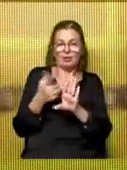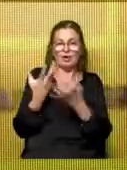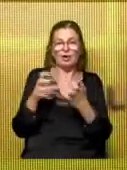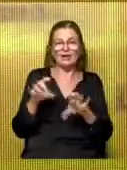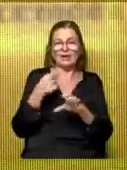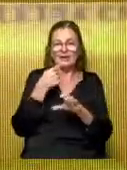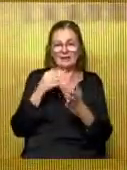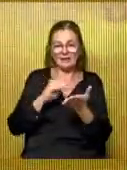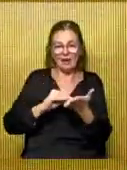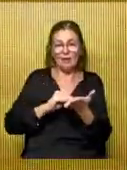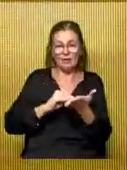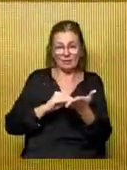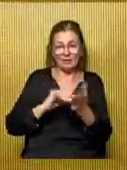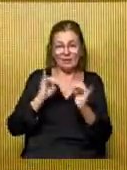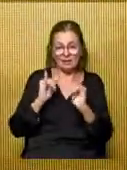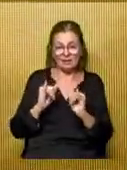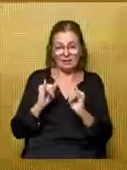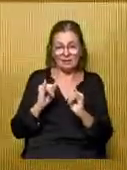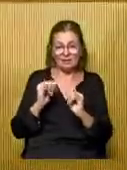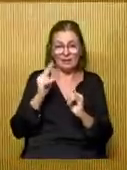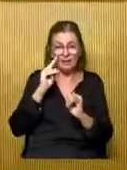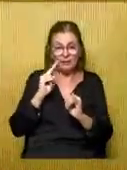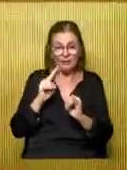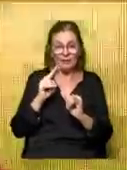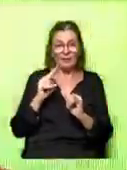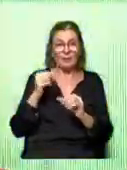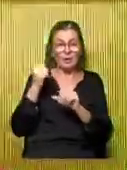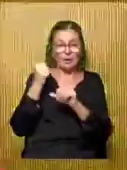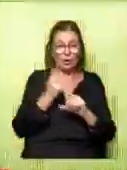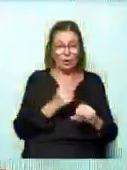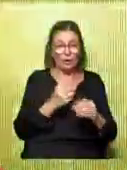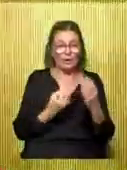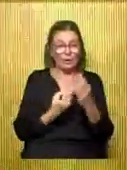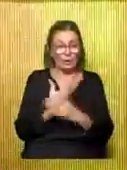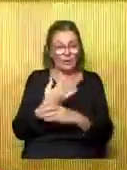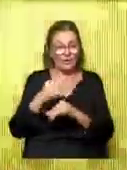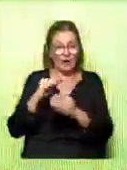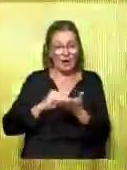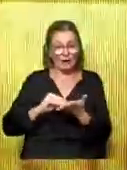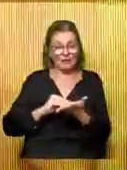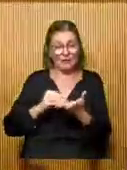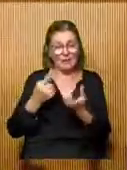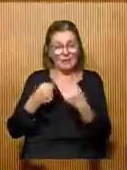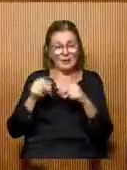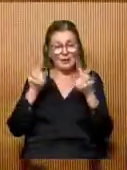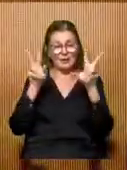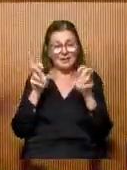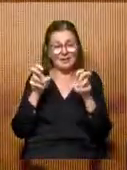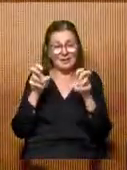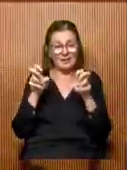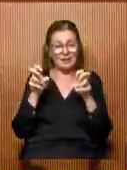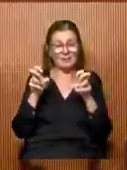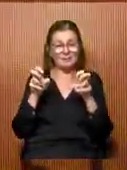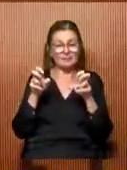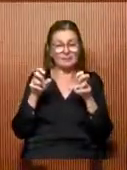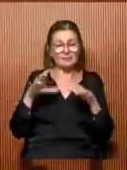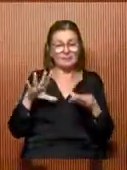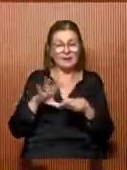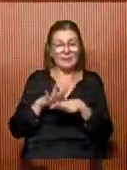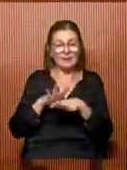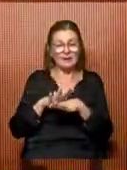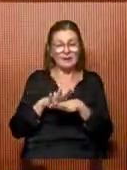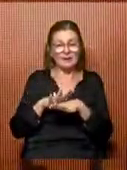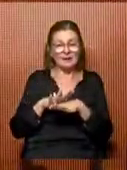territoriales, de hecho las tiene y han visto cómo se inauguran nuevas oficinas. Pero el tema es que el MIDE tenía